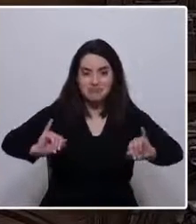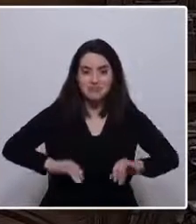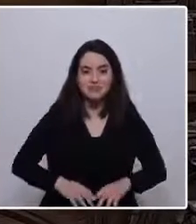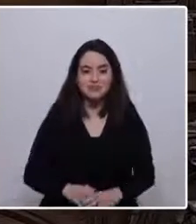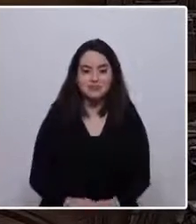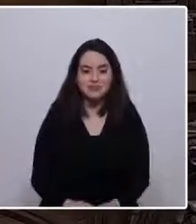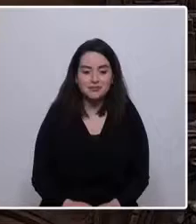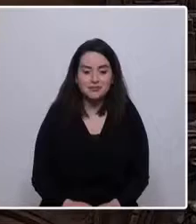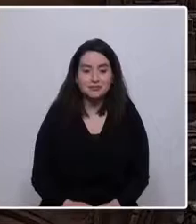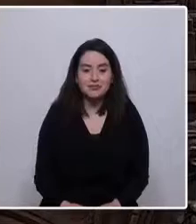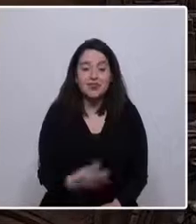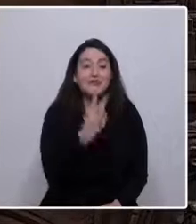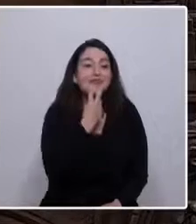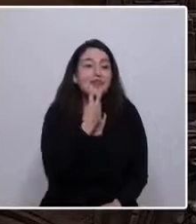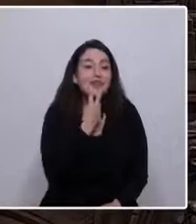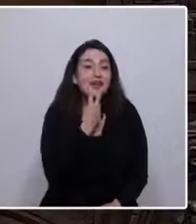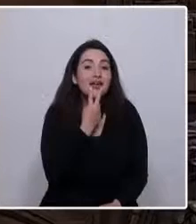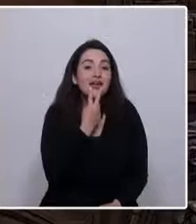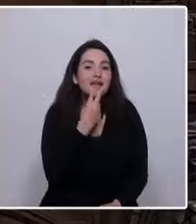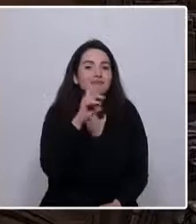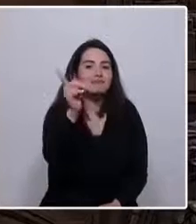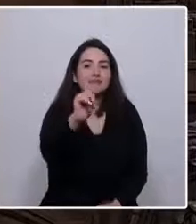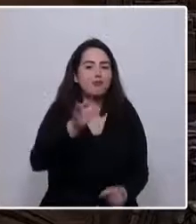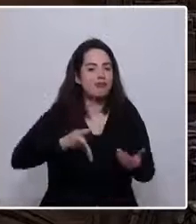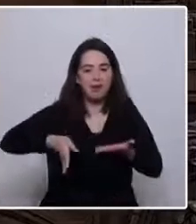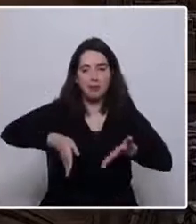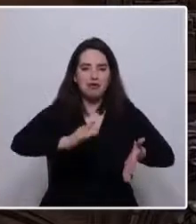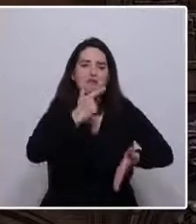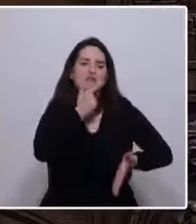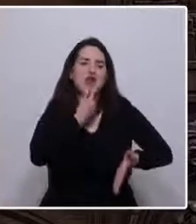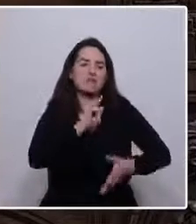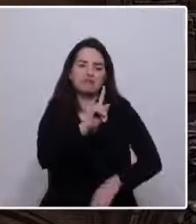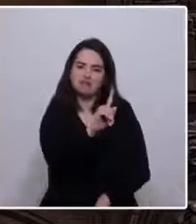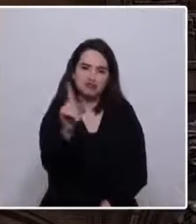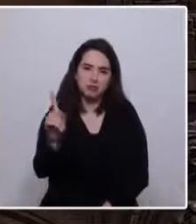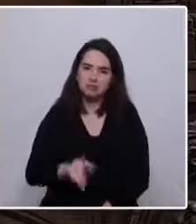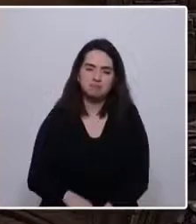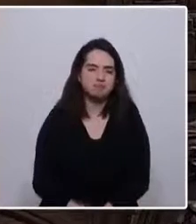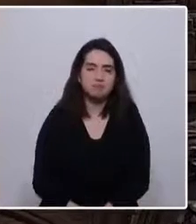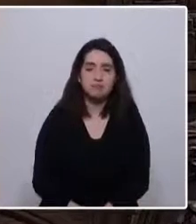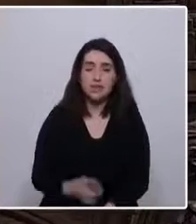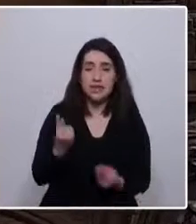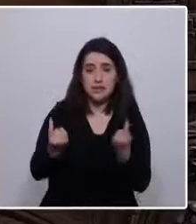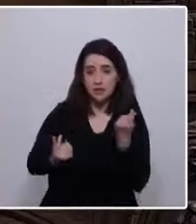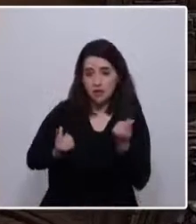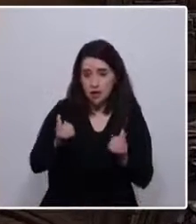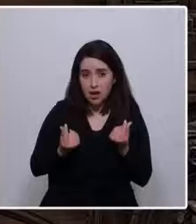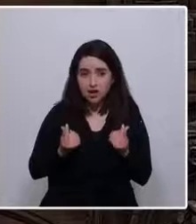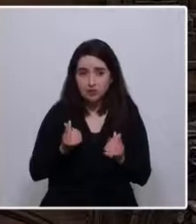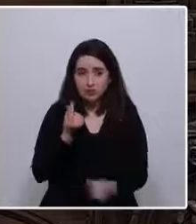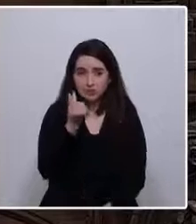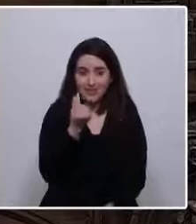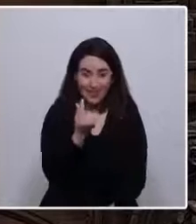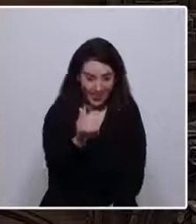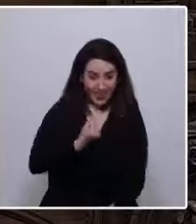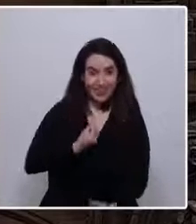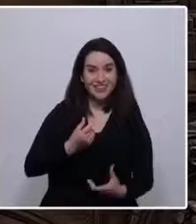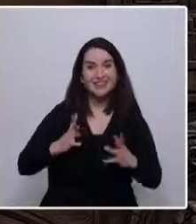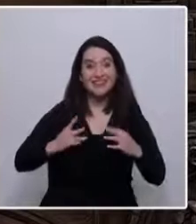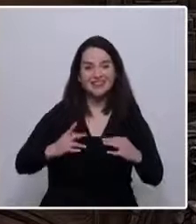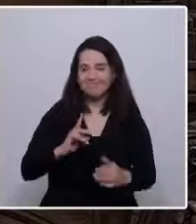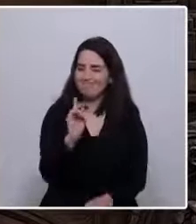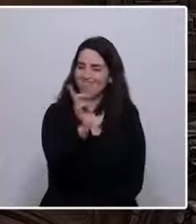la vida no es un camino fácil el dinero no hace la felicidad